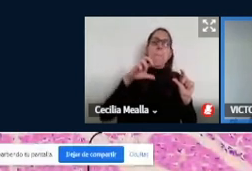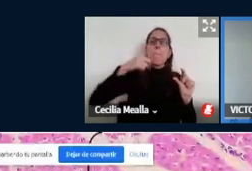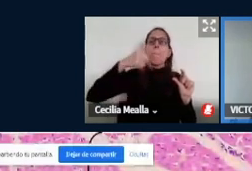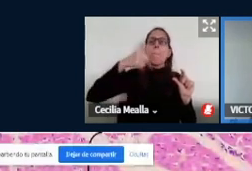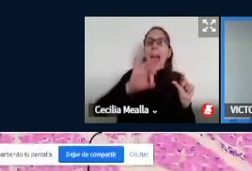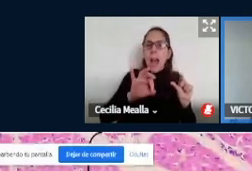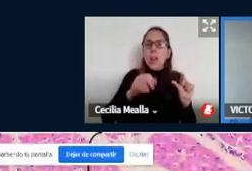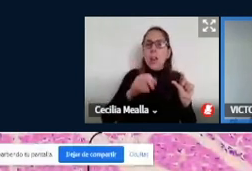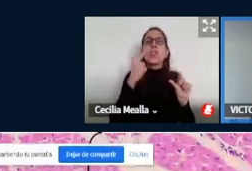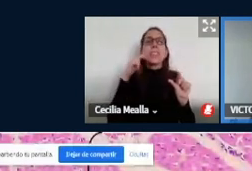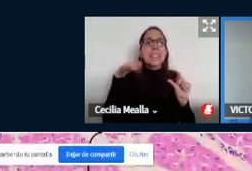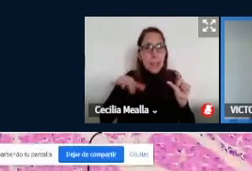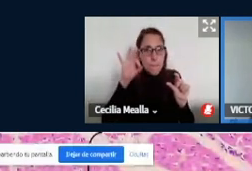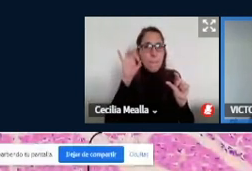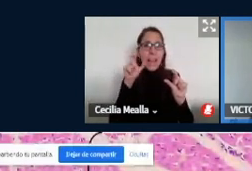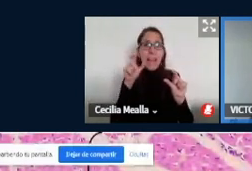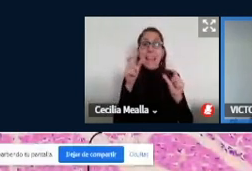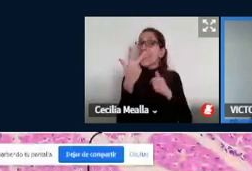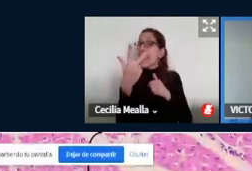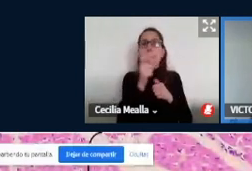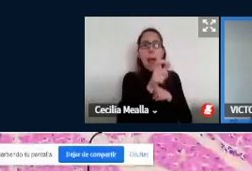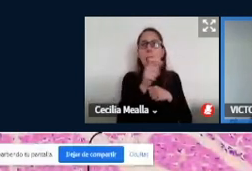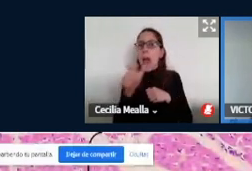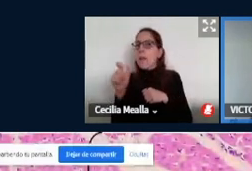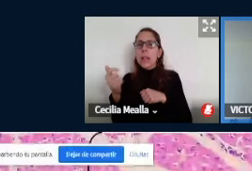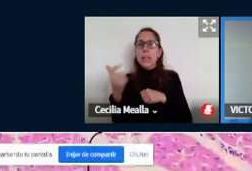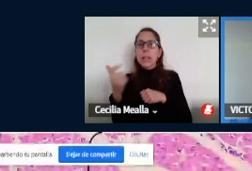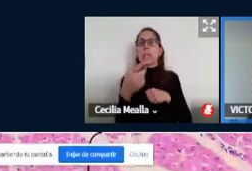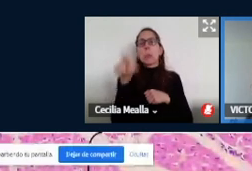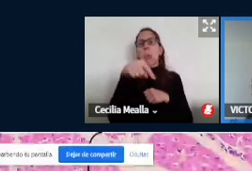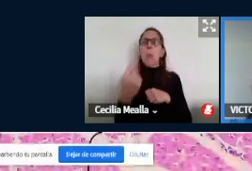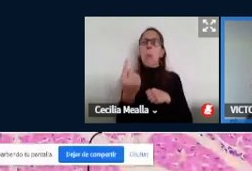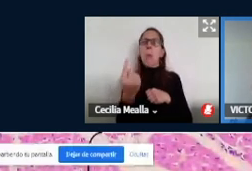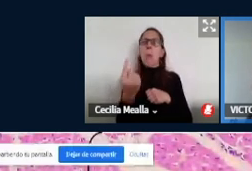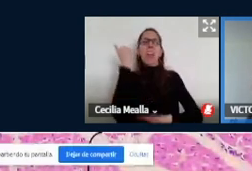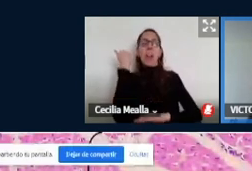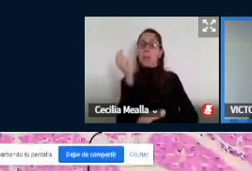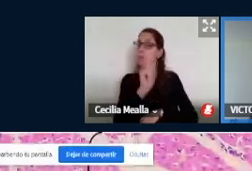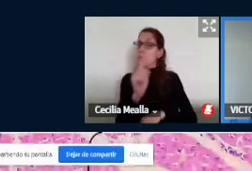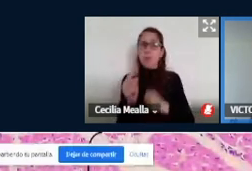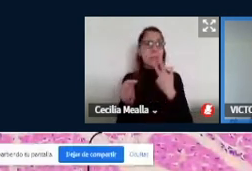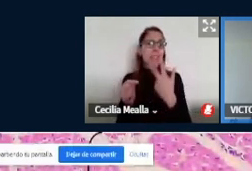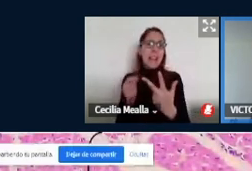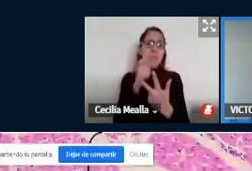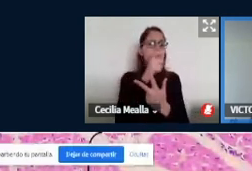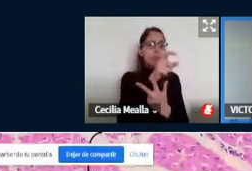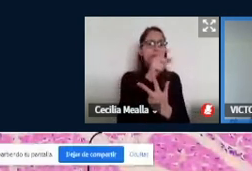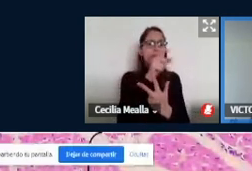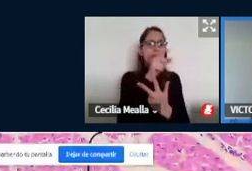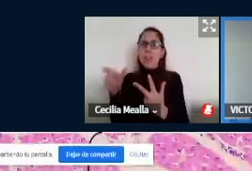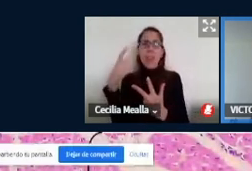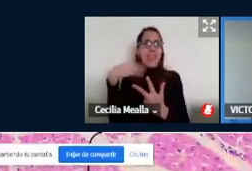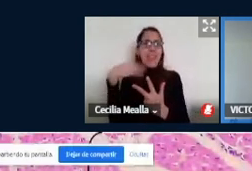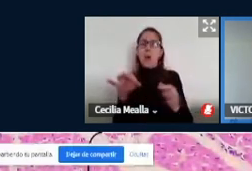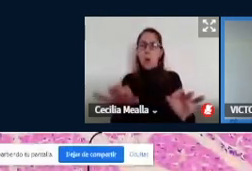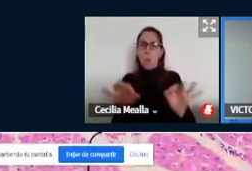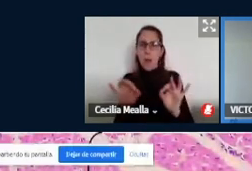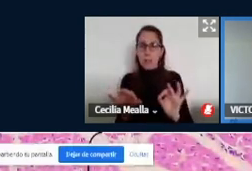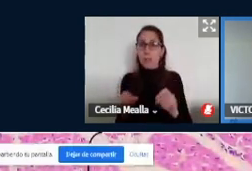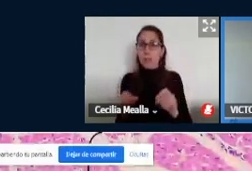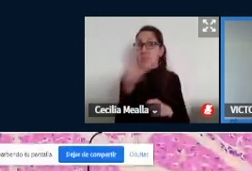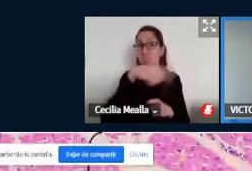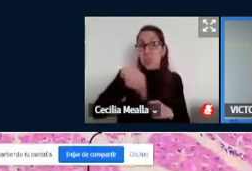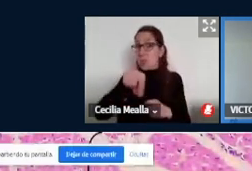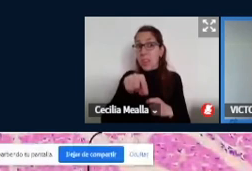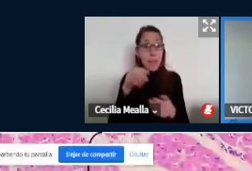ponen epitelio simple, pero ahí les falta epitelio plano simple, ¿sí? Si está incompleto, el